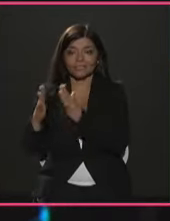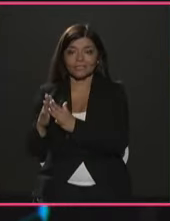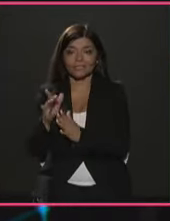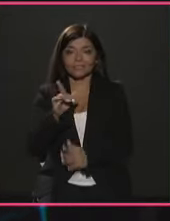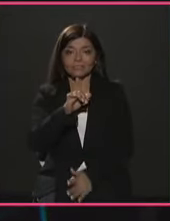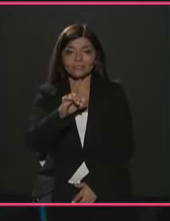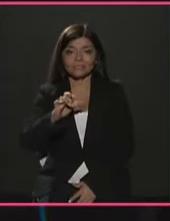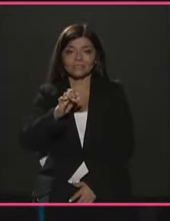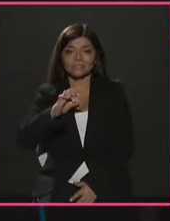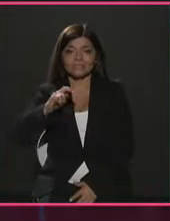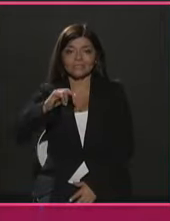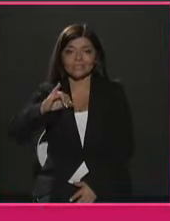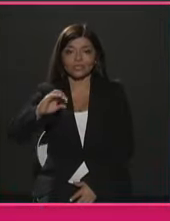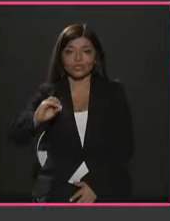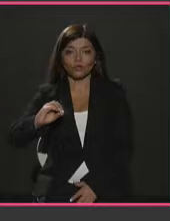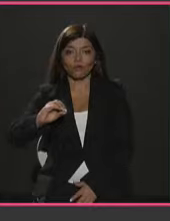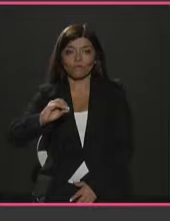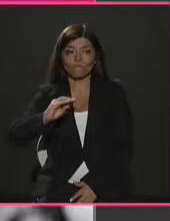Sergio